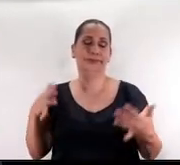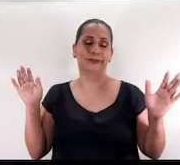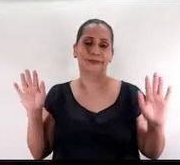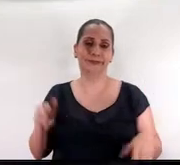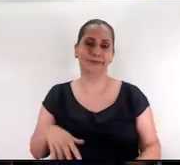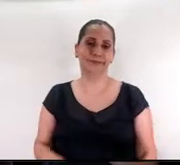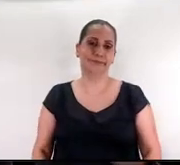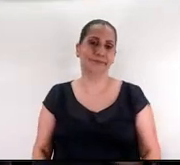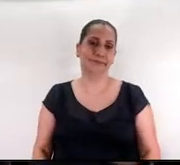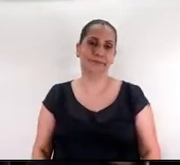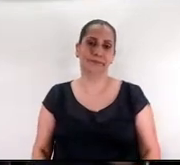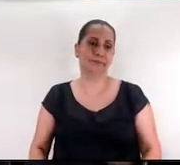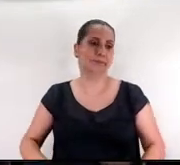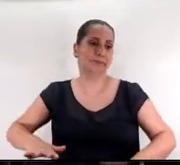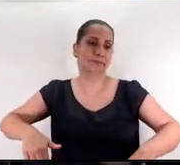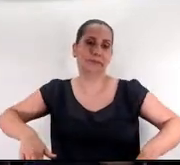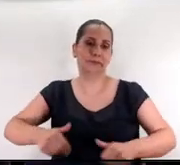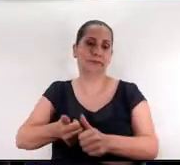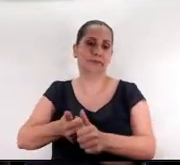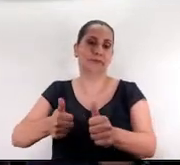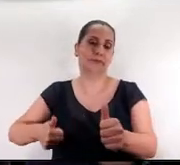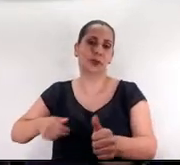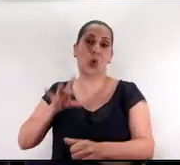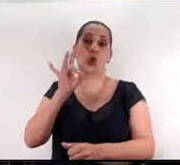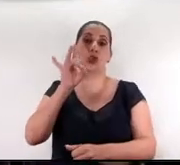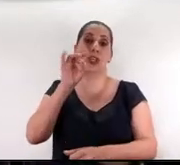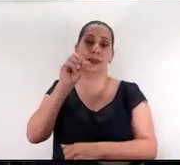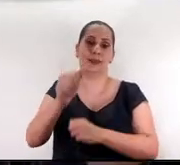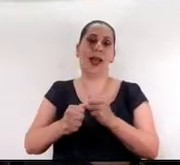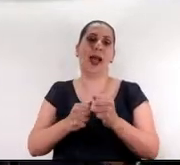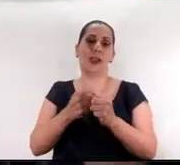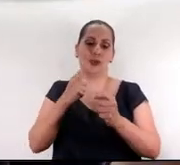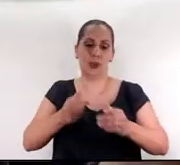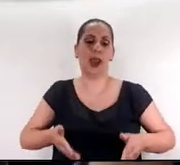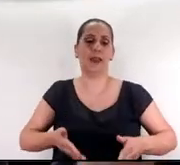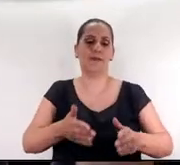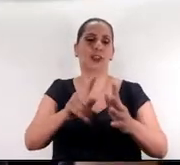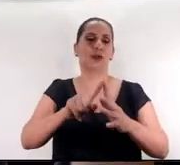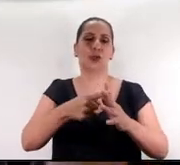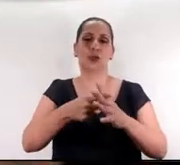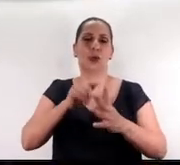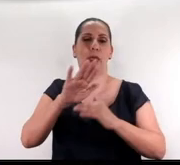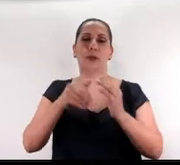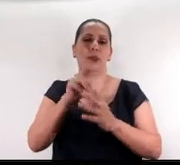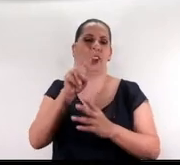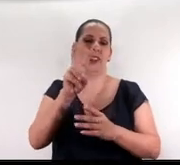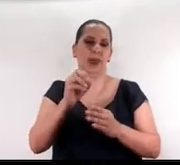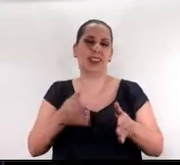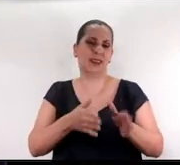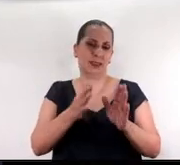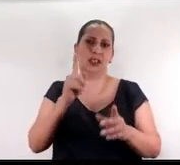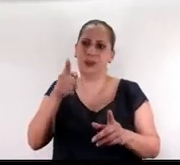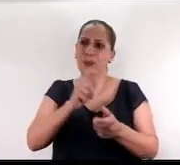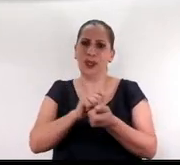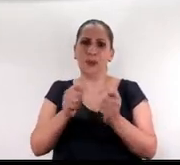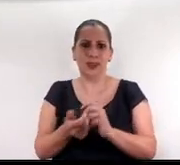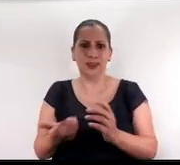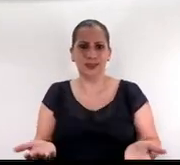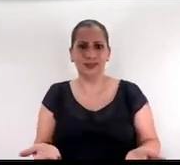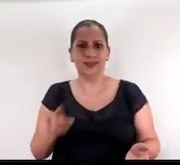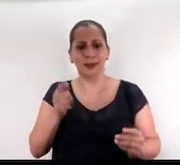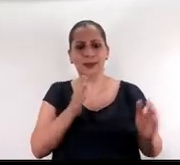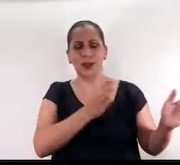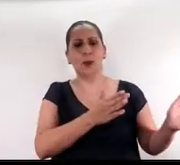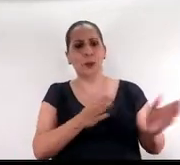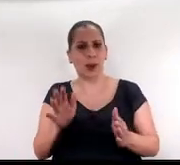tardaríamos 80 años en lograr la infraestructura de esas 20 carreteras. Entonces eso hay que cambiarlo, hay que hacer un plan para